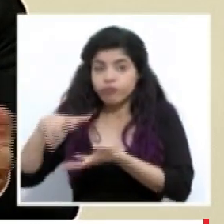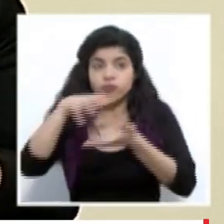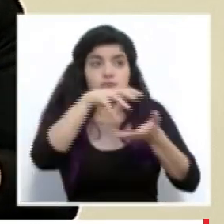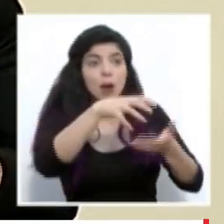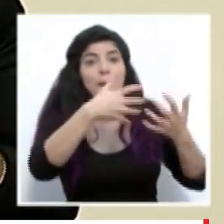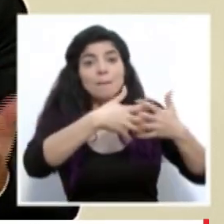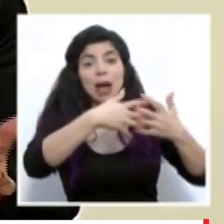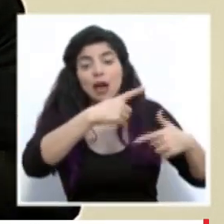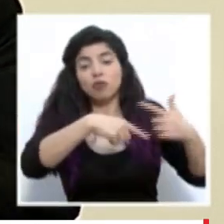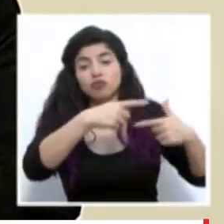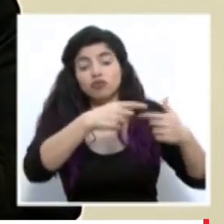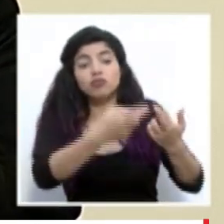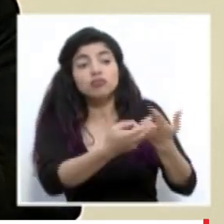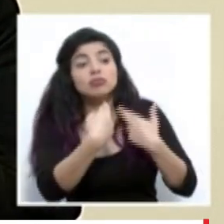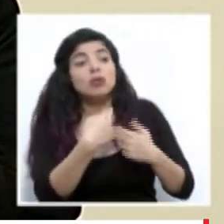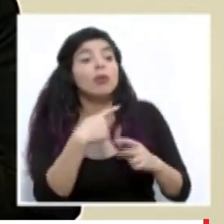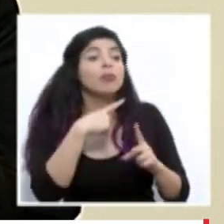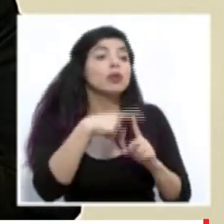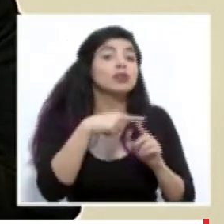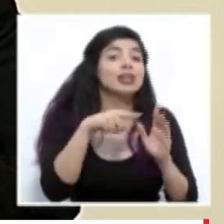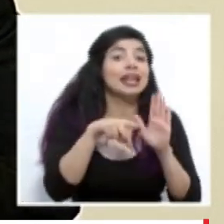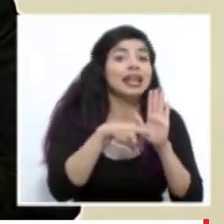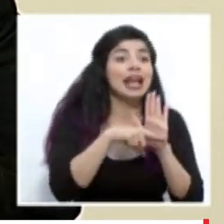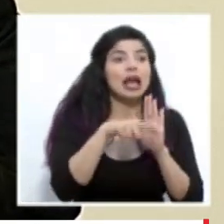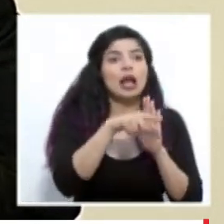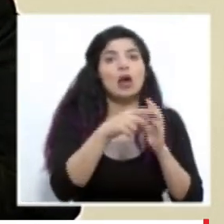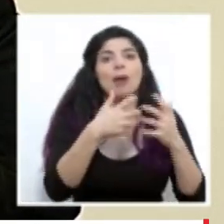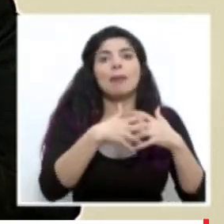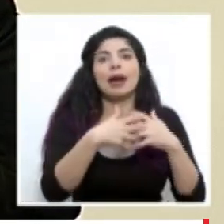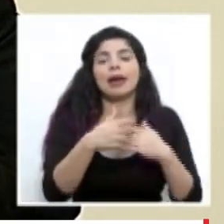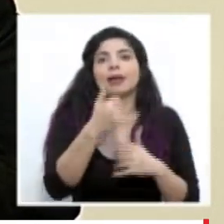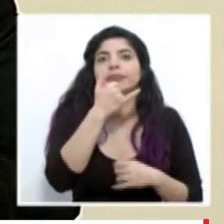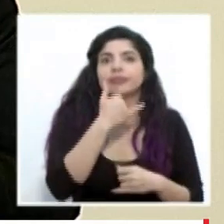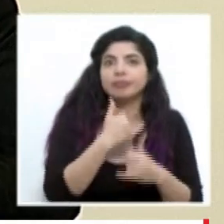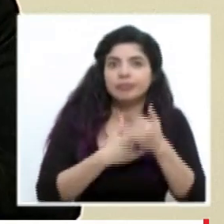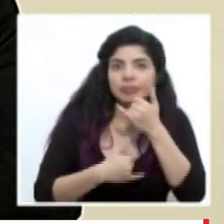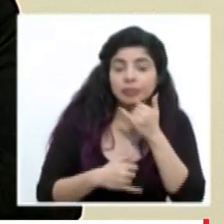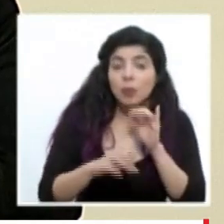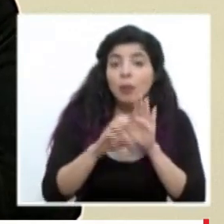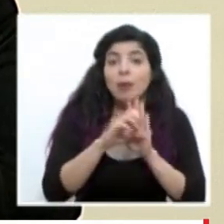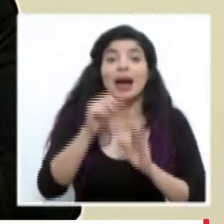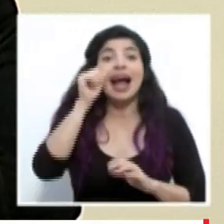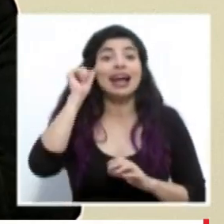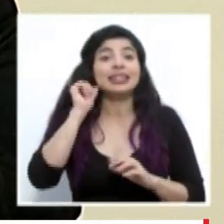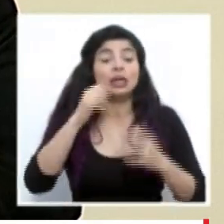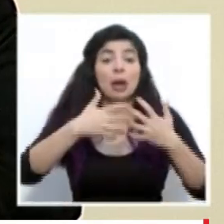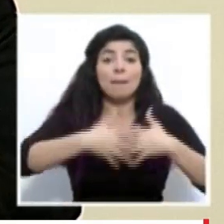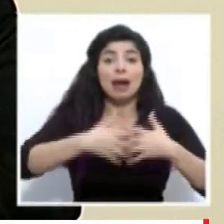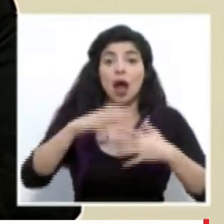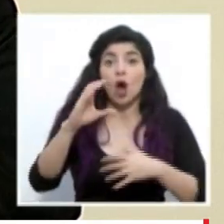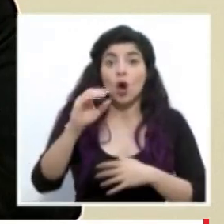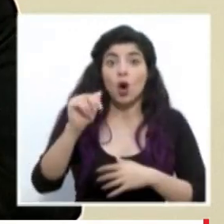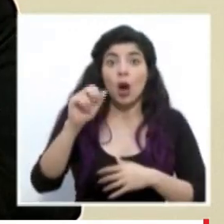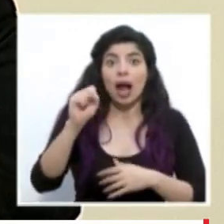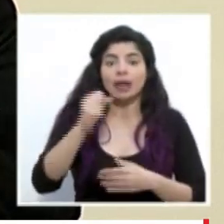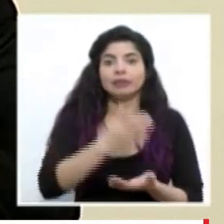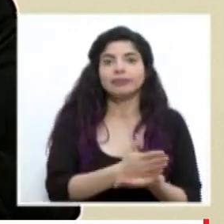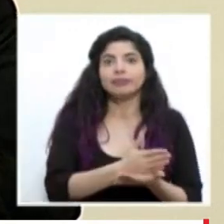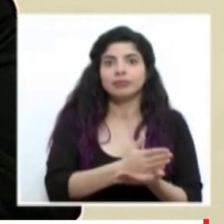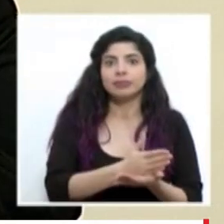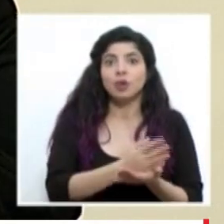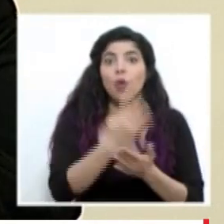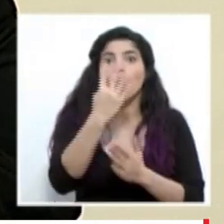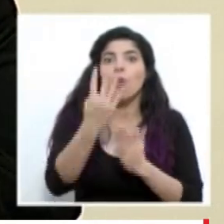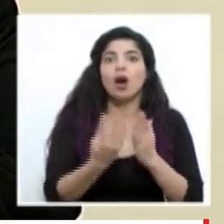determinar si una prueba es positiva o negativa, han fallado. De hecho, ayer la máquina Cobas estuvo fuera de